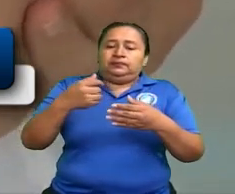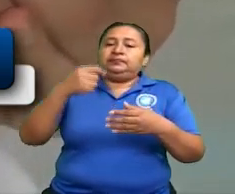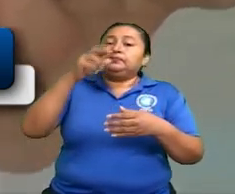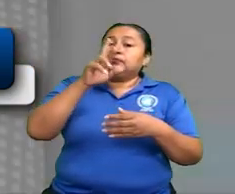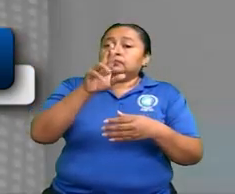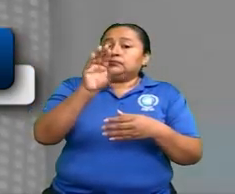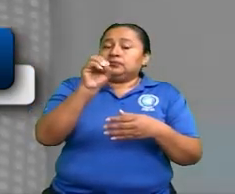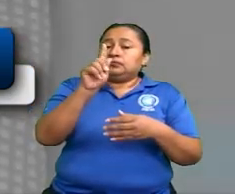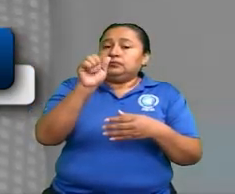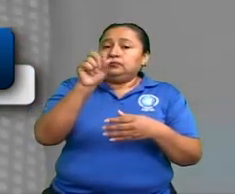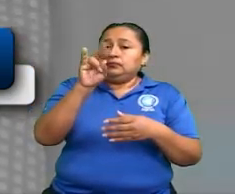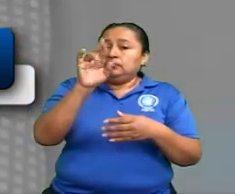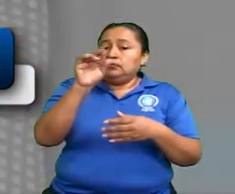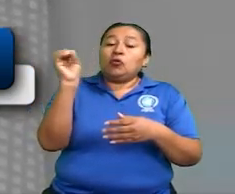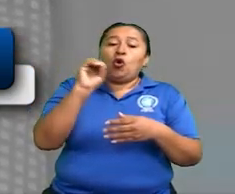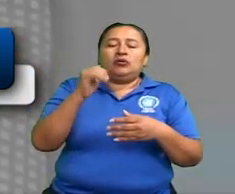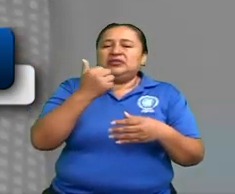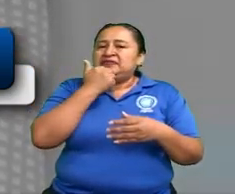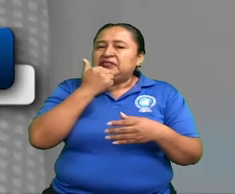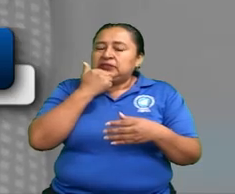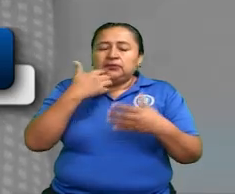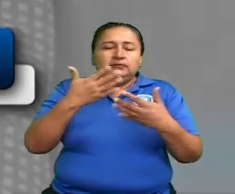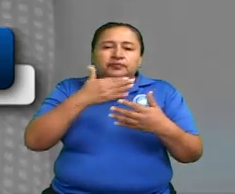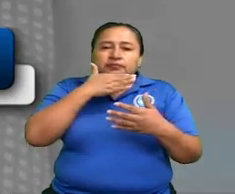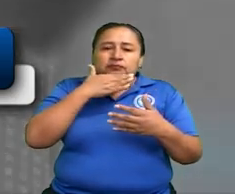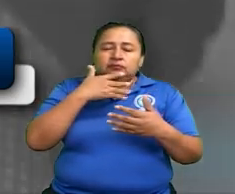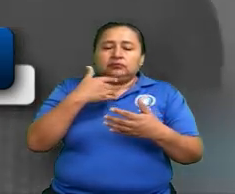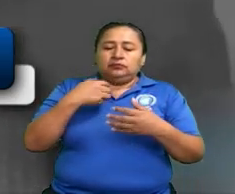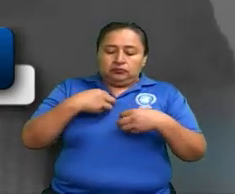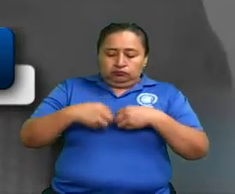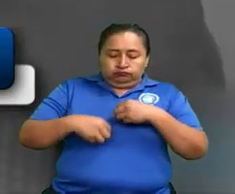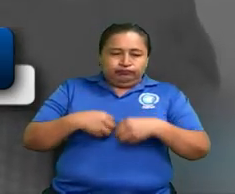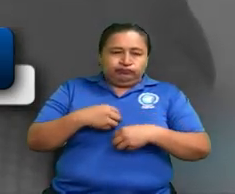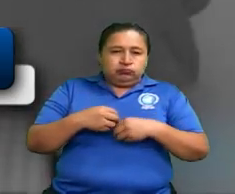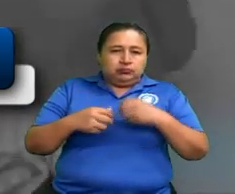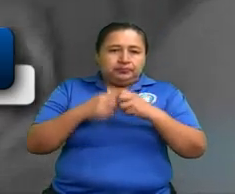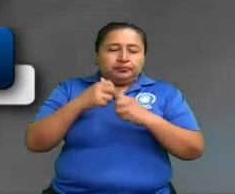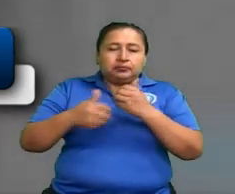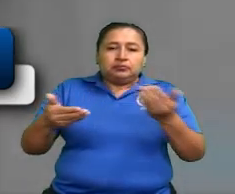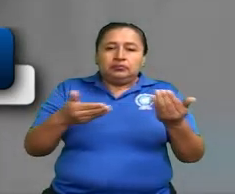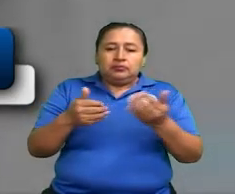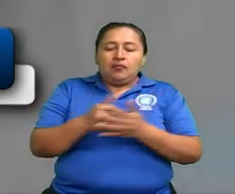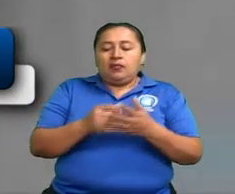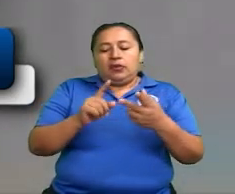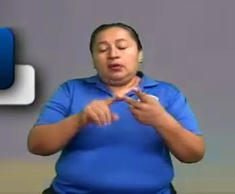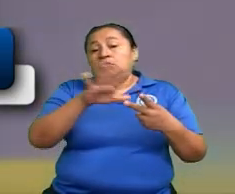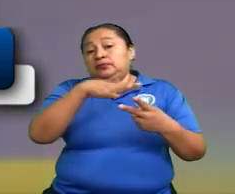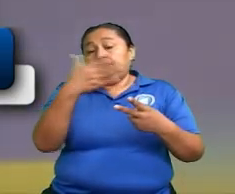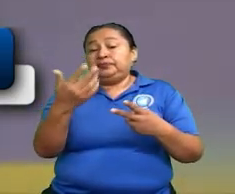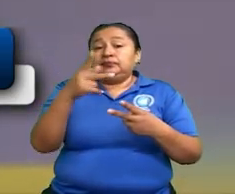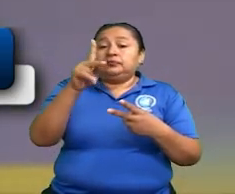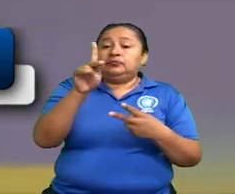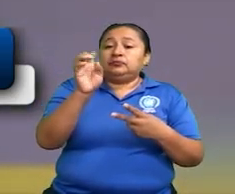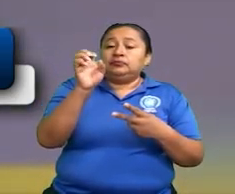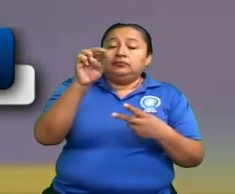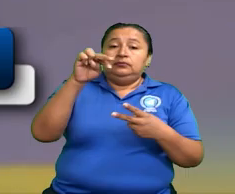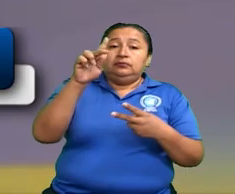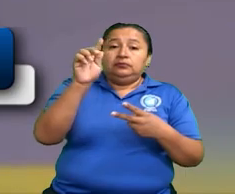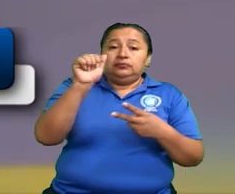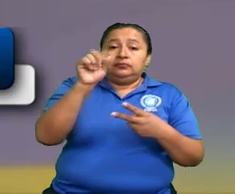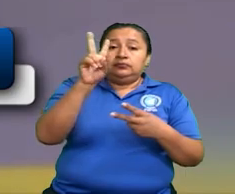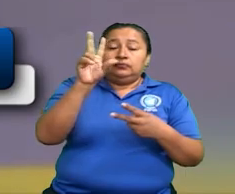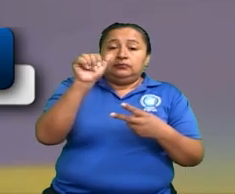esas complicaciones gastroenterales por rotavirus. También tenemos lo que es la pentavalente. La